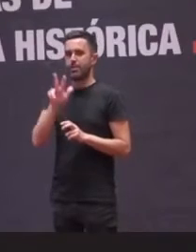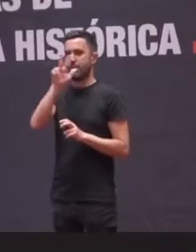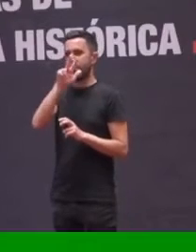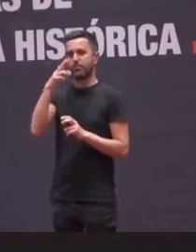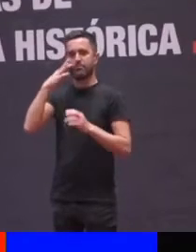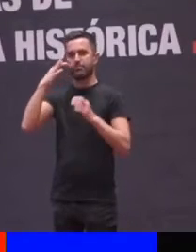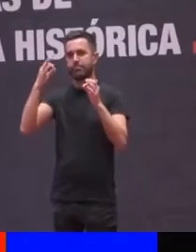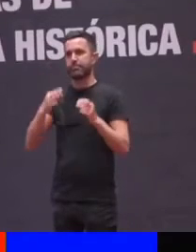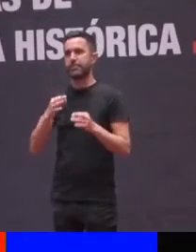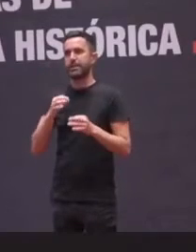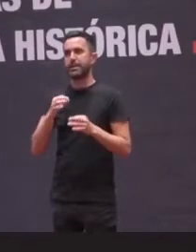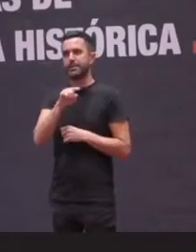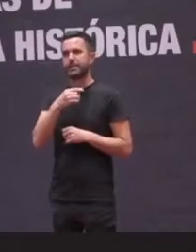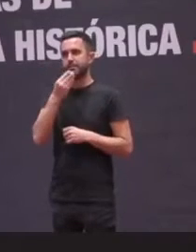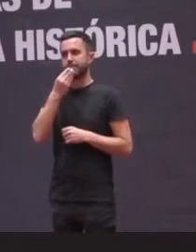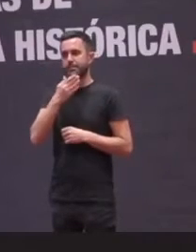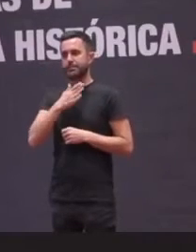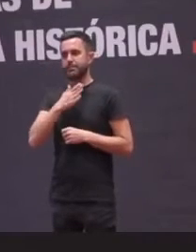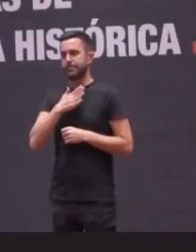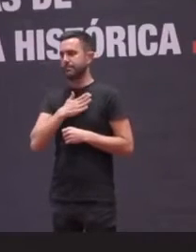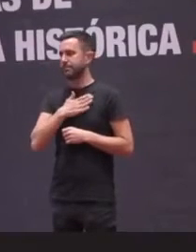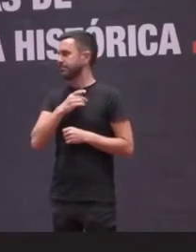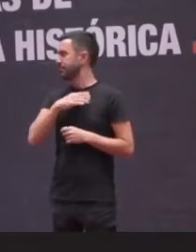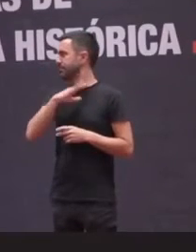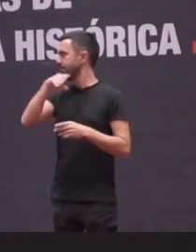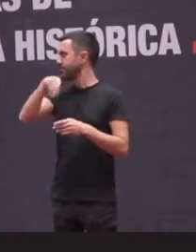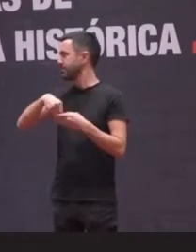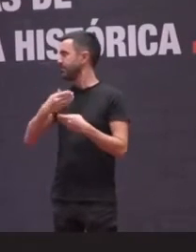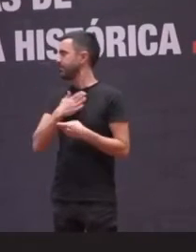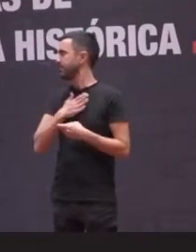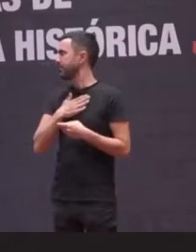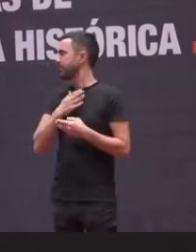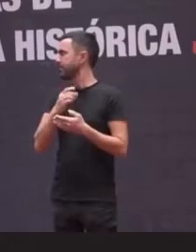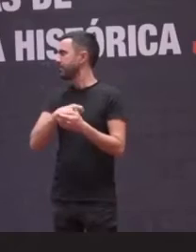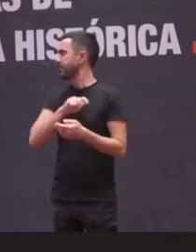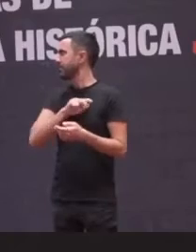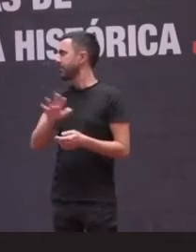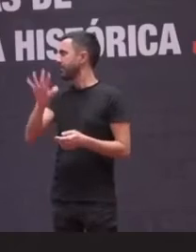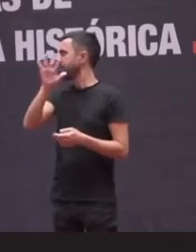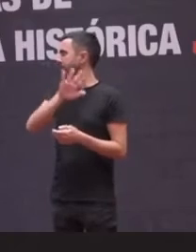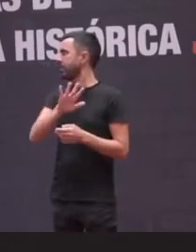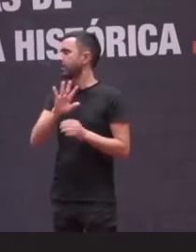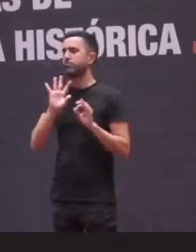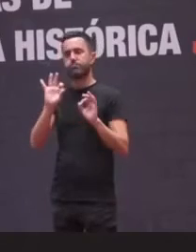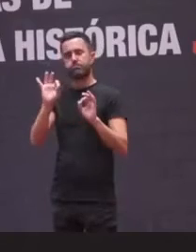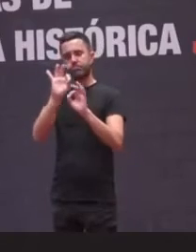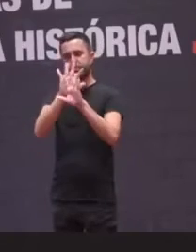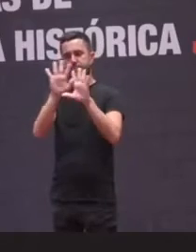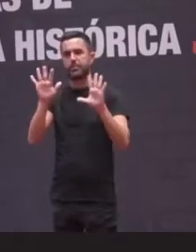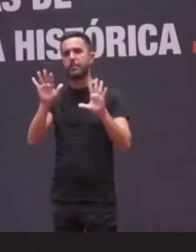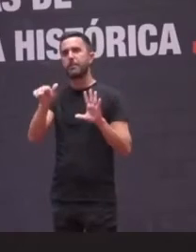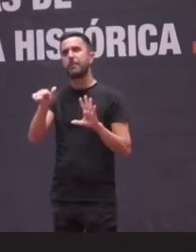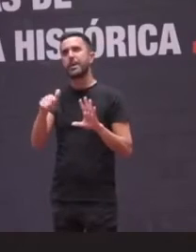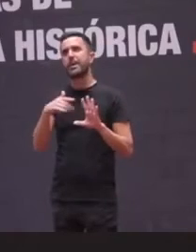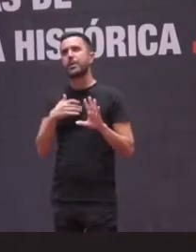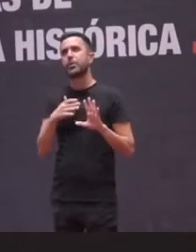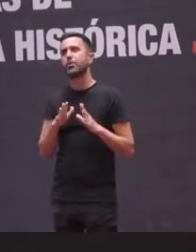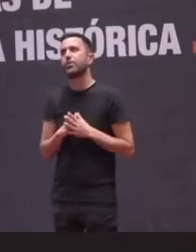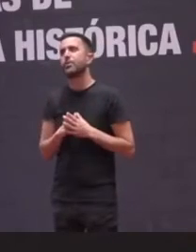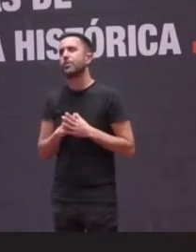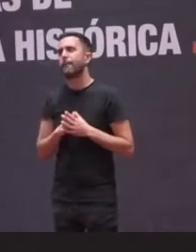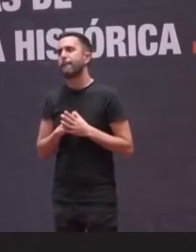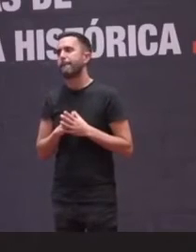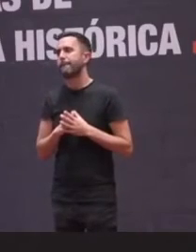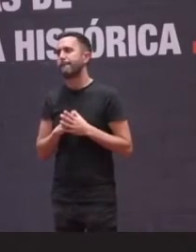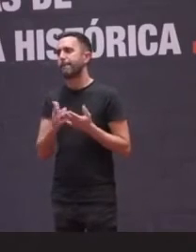se un ben está escrito e así o día de Patrimonio Nacional a uso da xefatura do Estado, e do Patrimonio Nacional. Pero neste caso,